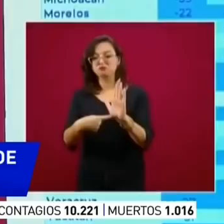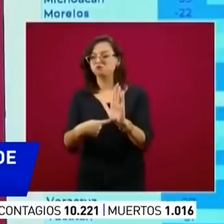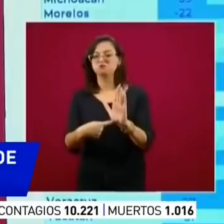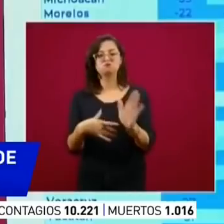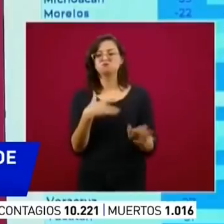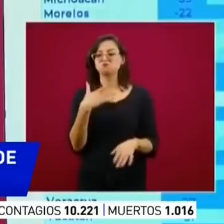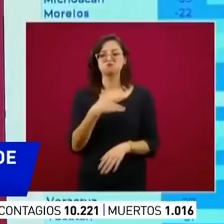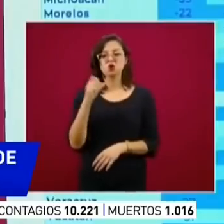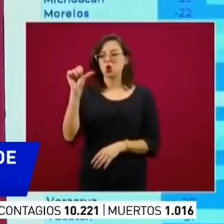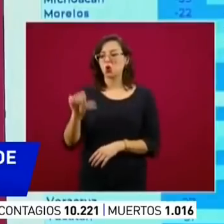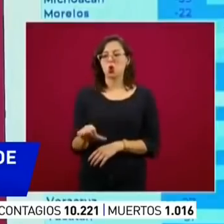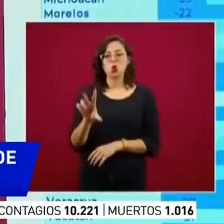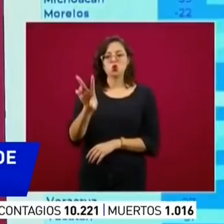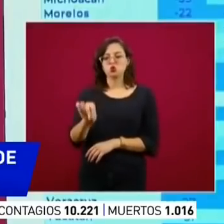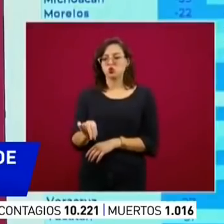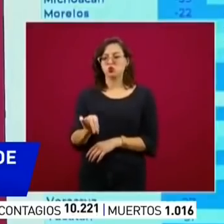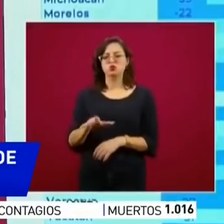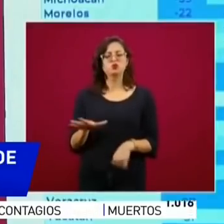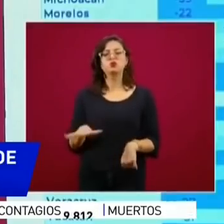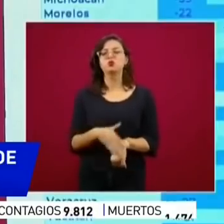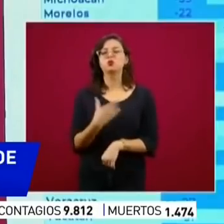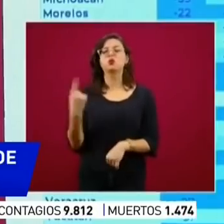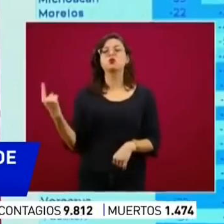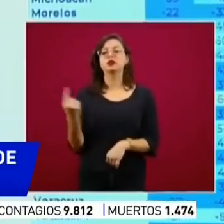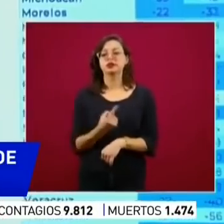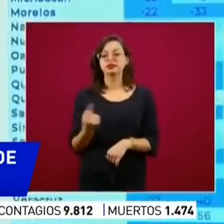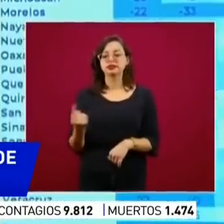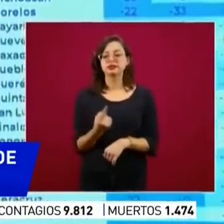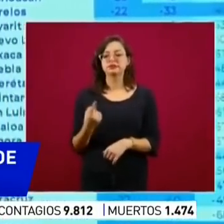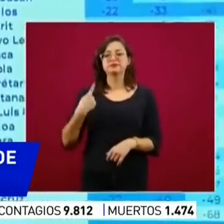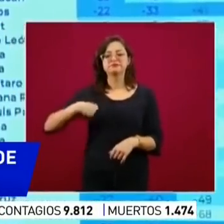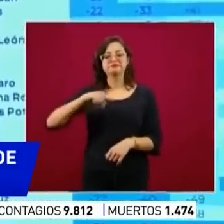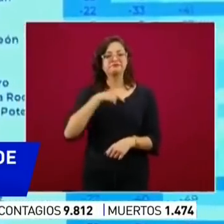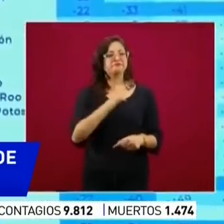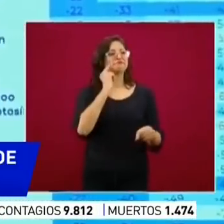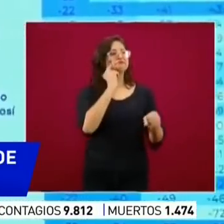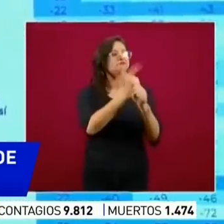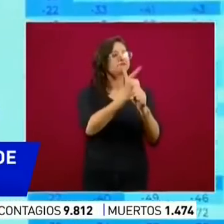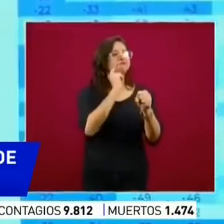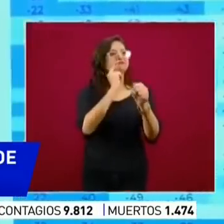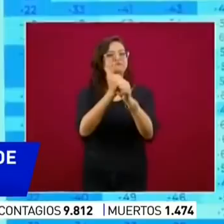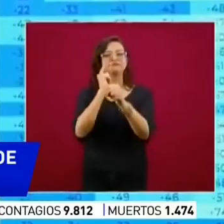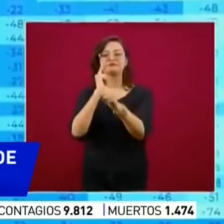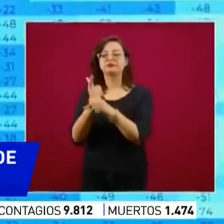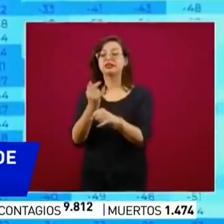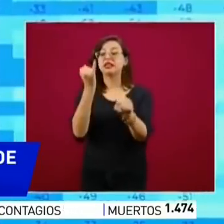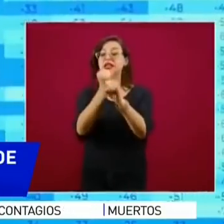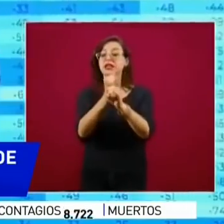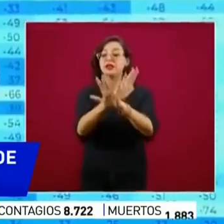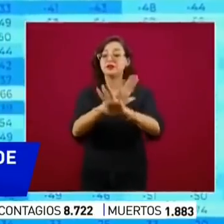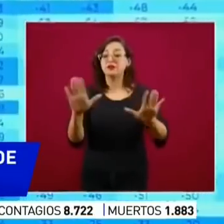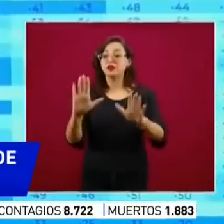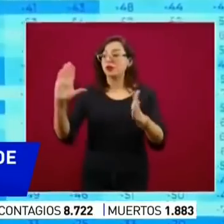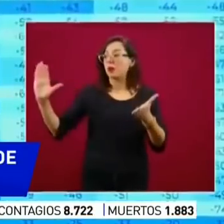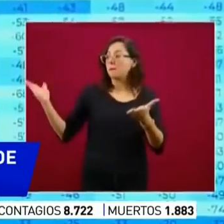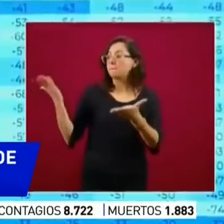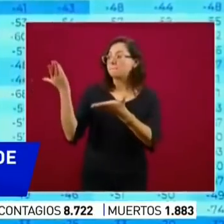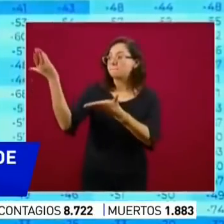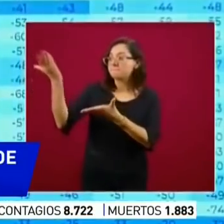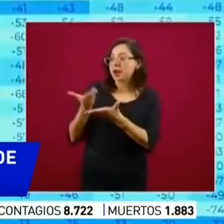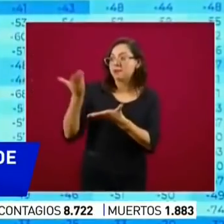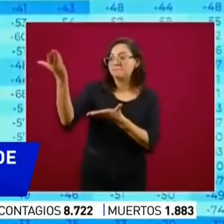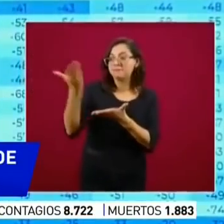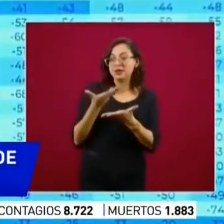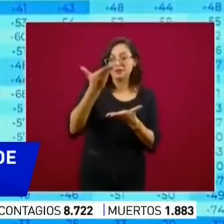no presentar el semáforo. ¿Por qué razón? Porque identificamos que la información que se transfiere